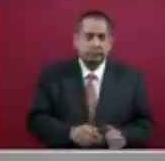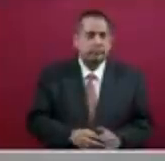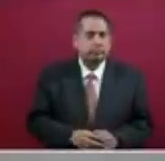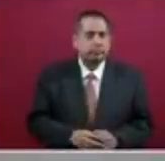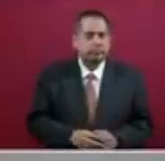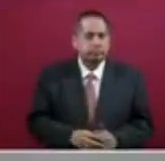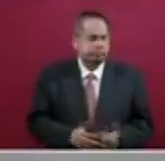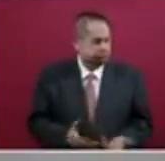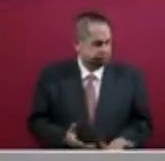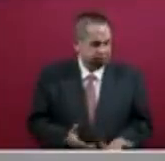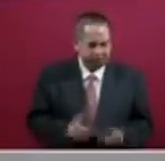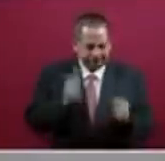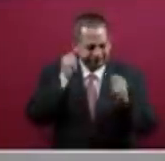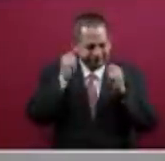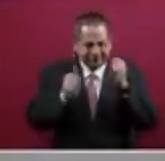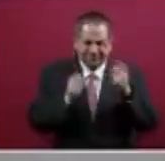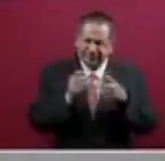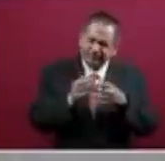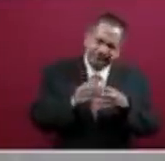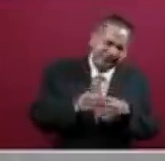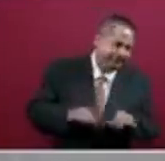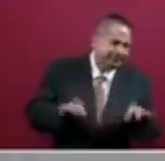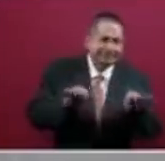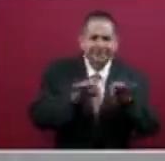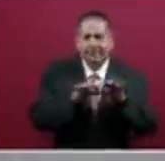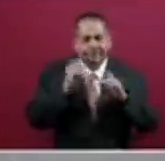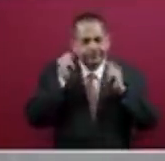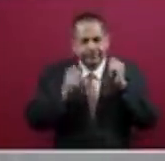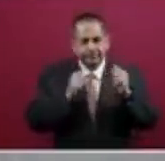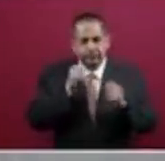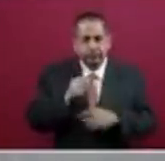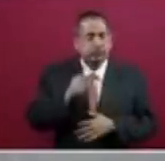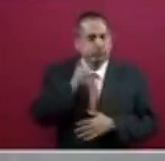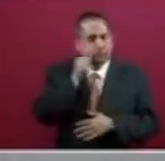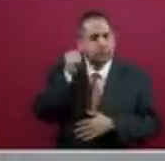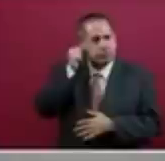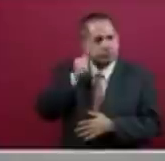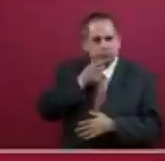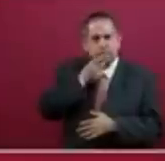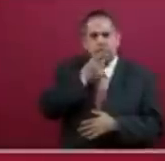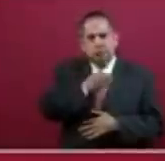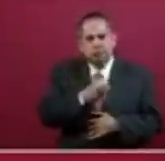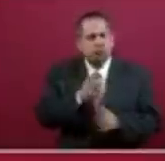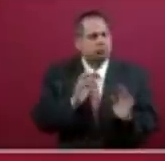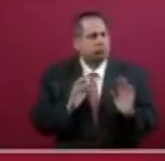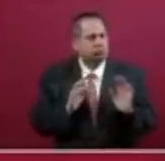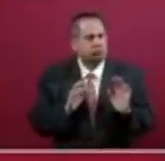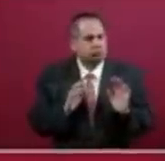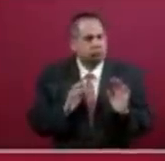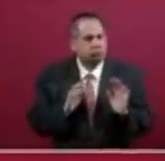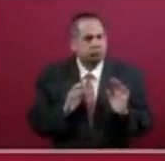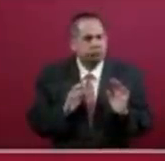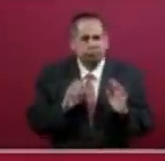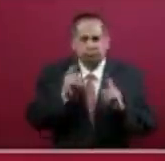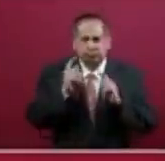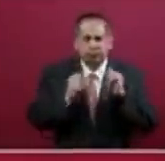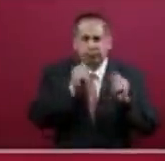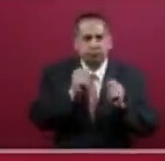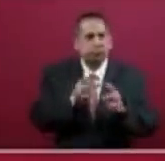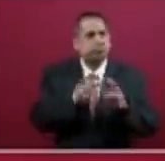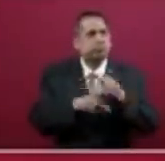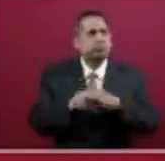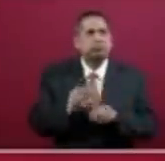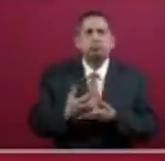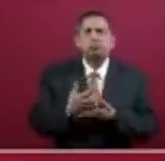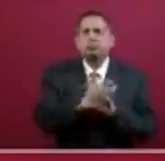Y el turismo es una actividad importante, lo decía yo ayer, porque no solo produce